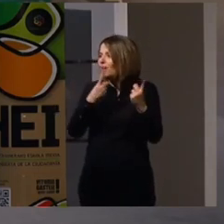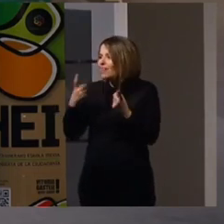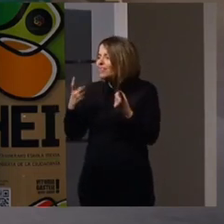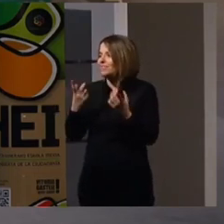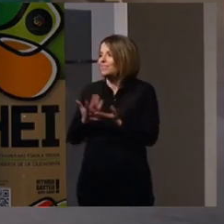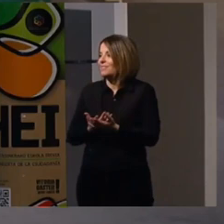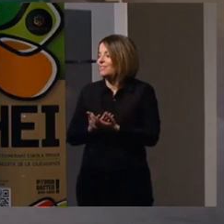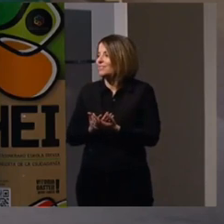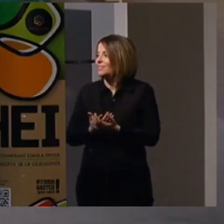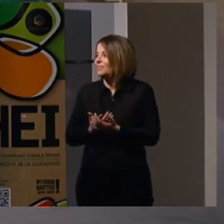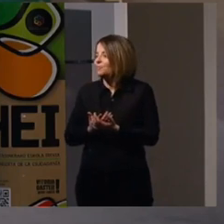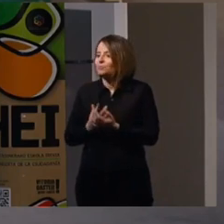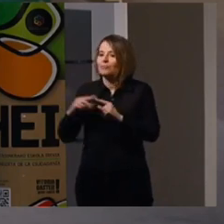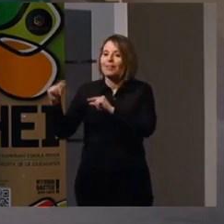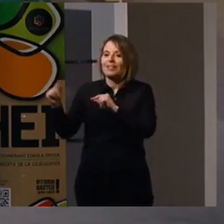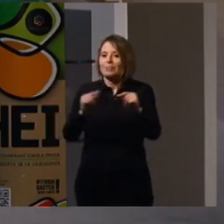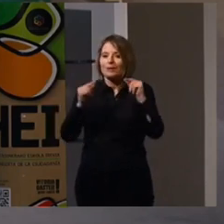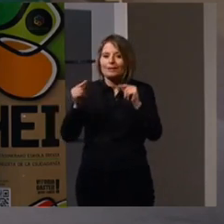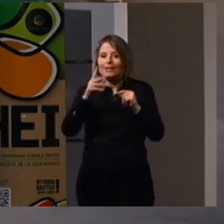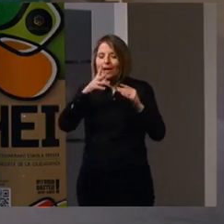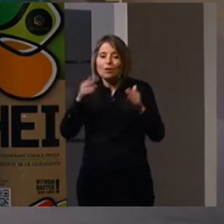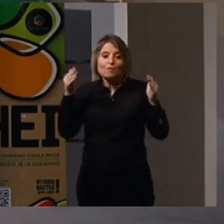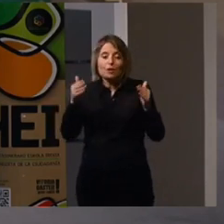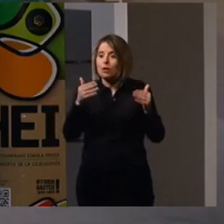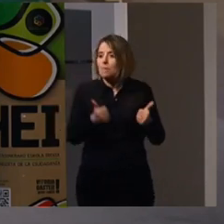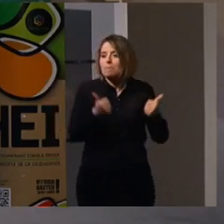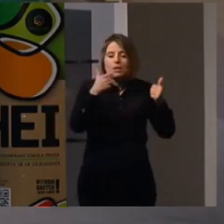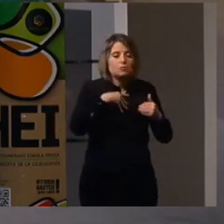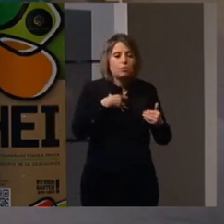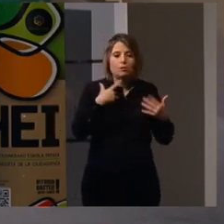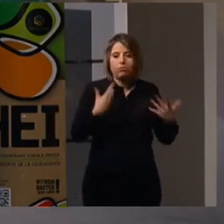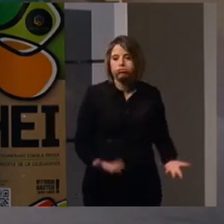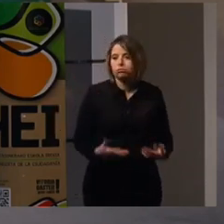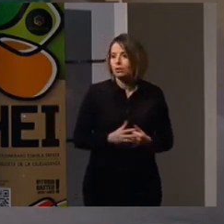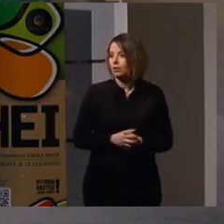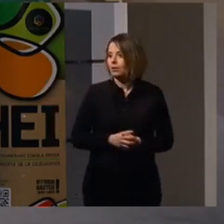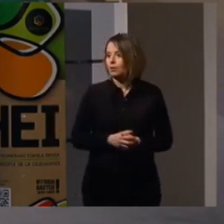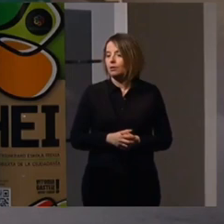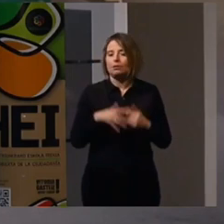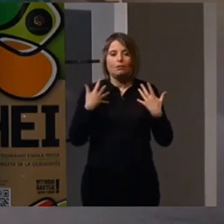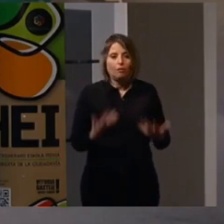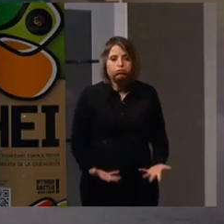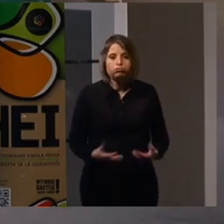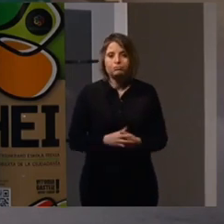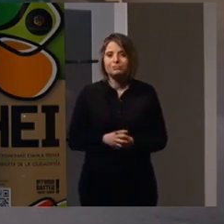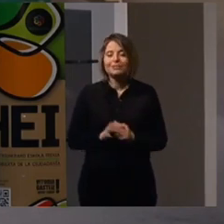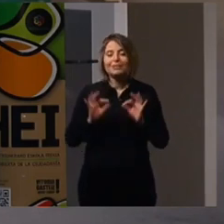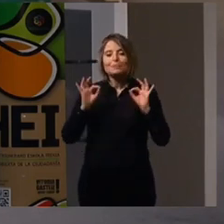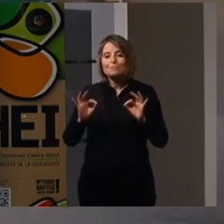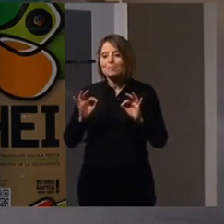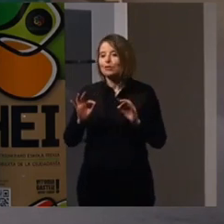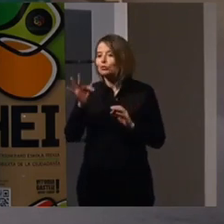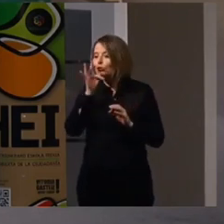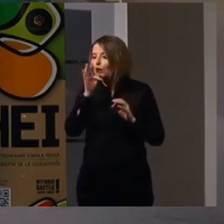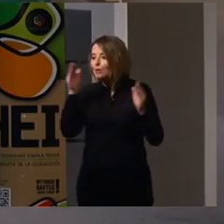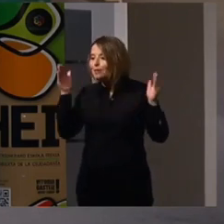de un cambio? Evidentemente, yo creo que el debate está ahora más enfocado en no puedo más, en el... Estamos más en el... Pero no